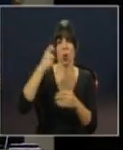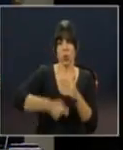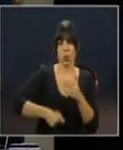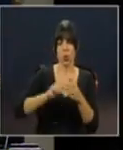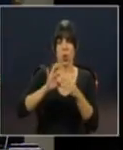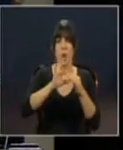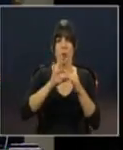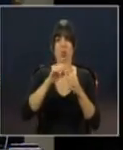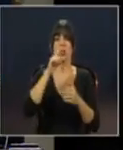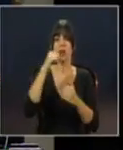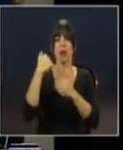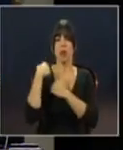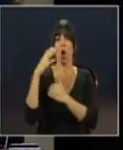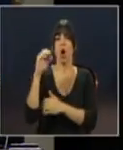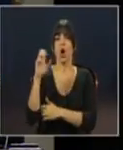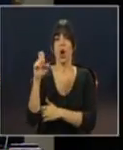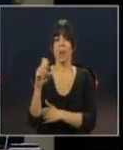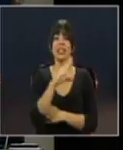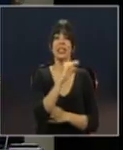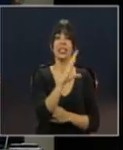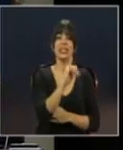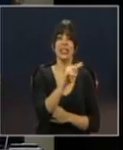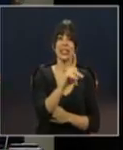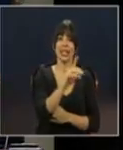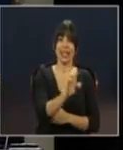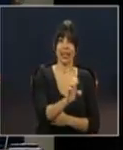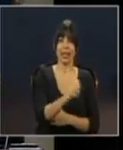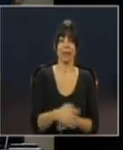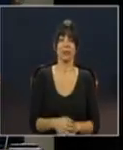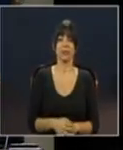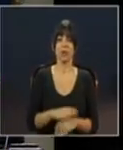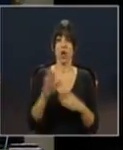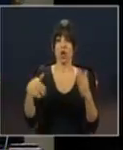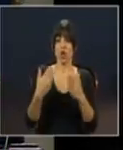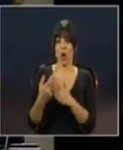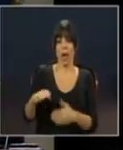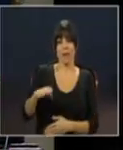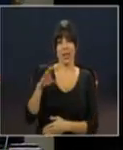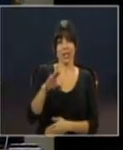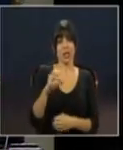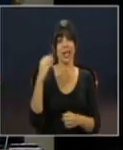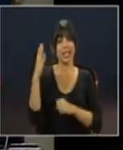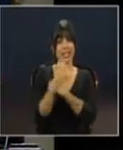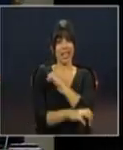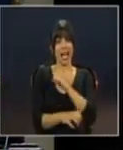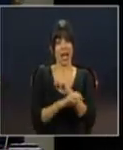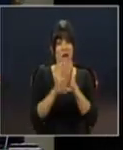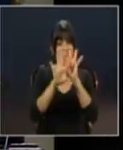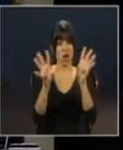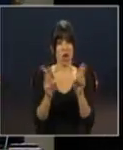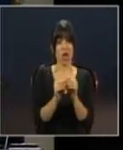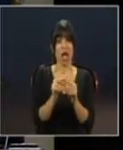por COMEX y CINDE. El flujo total de inversión extranjera directa alcanzó los